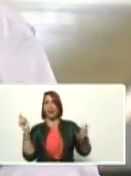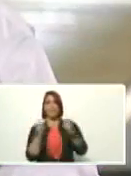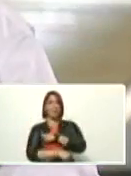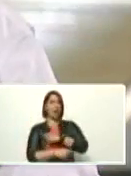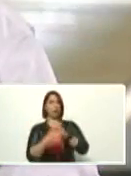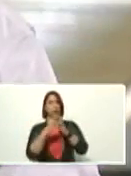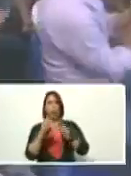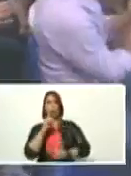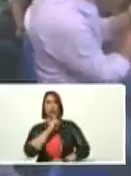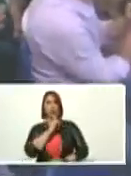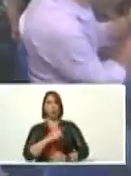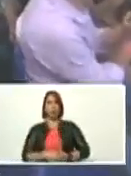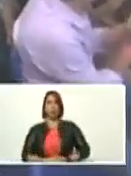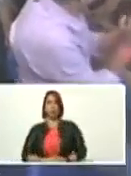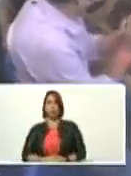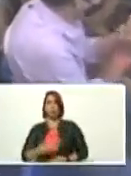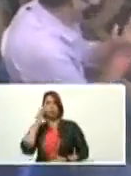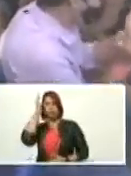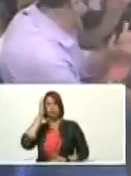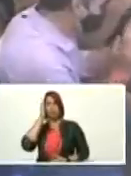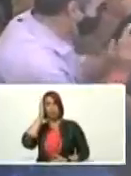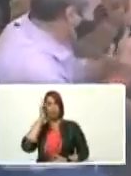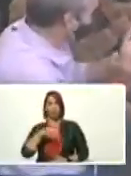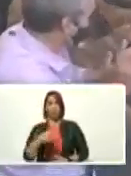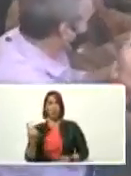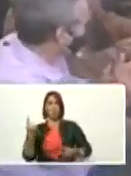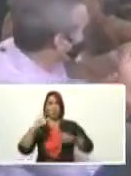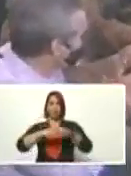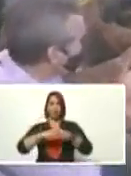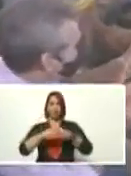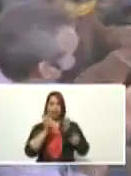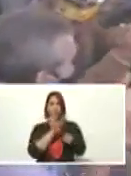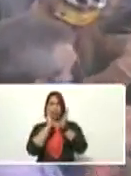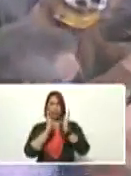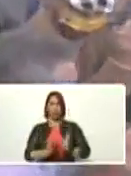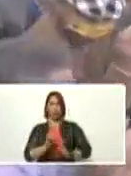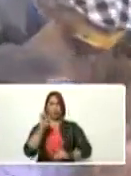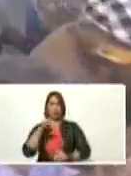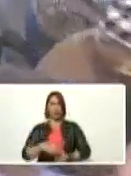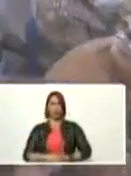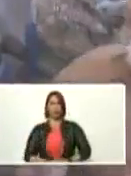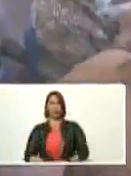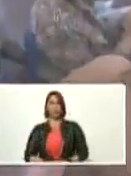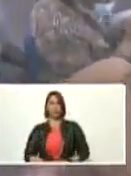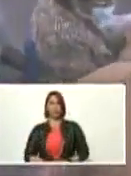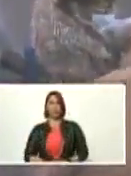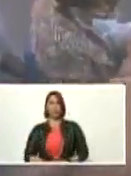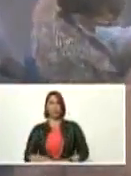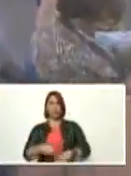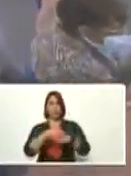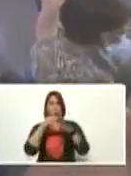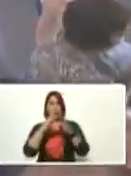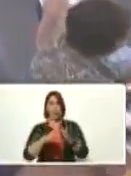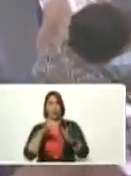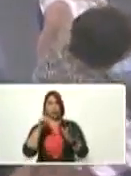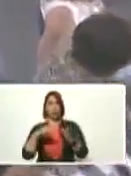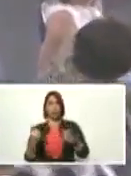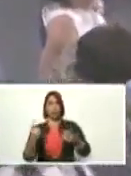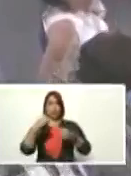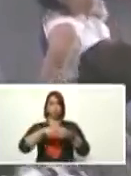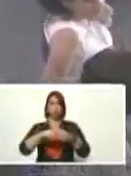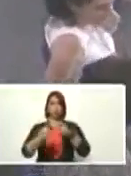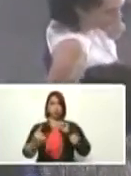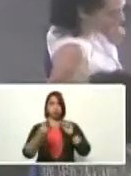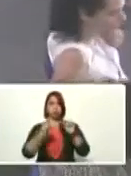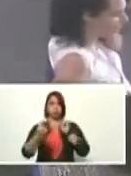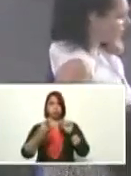nivel, con conciencia, incorporando al estudiantado, al magisterio, incorporando un